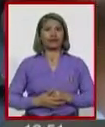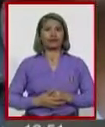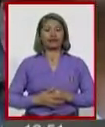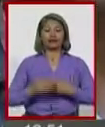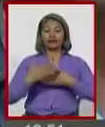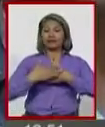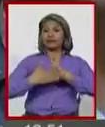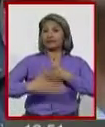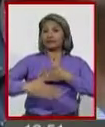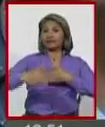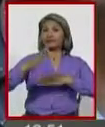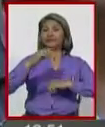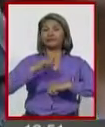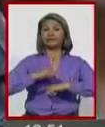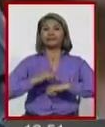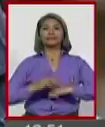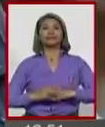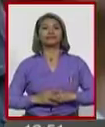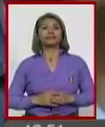A partir de este momento,